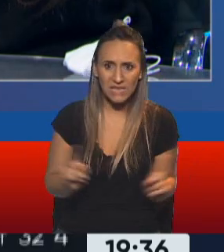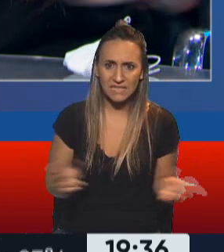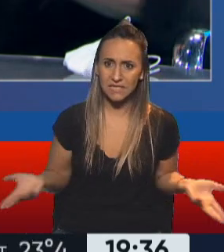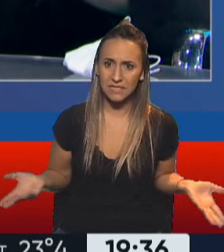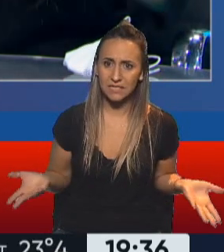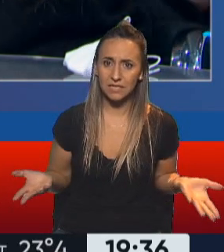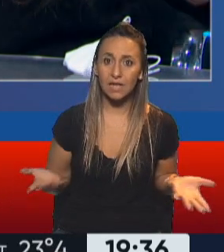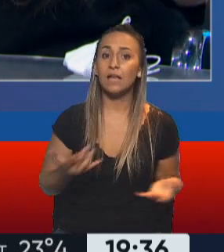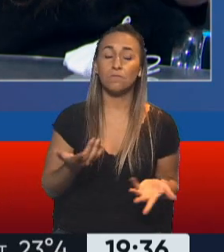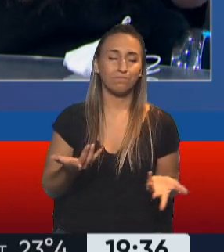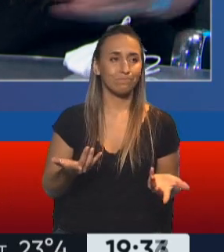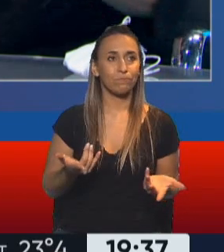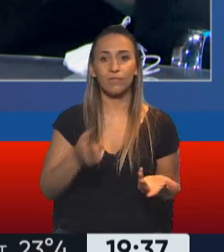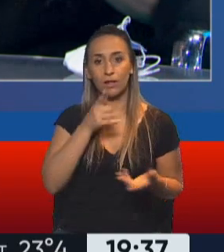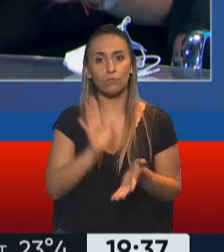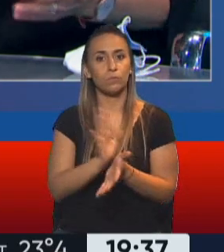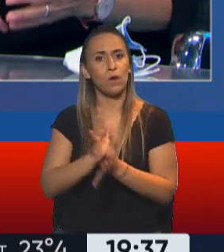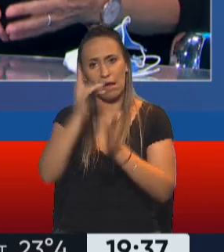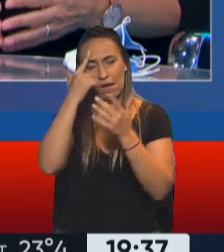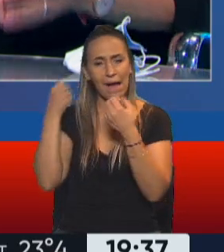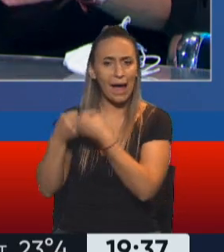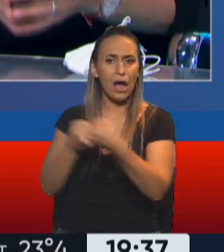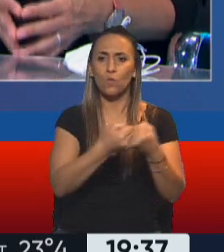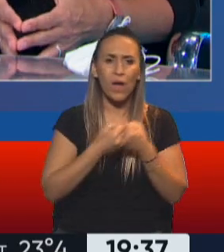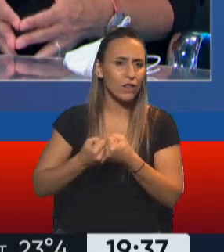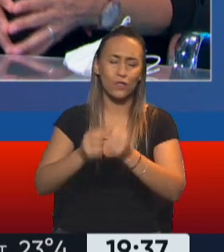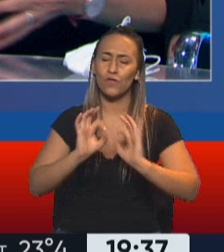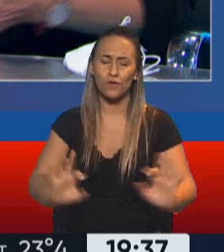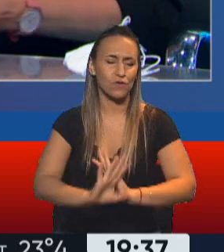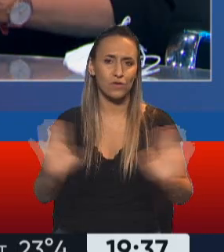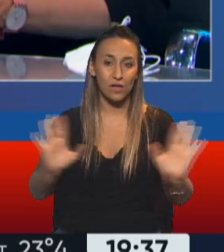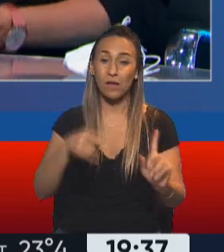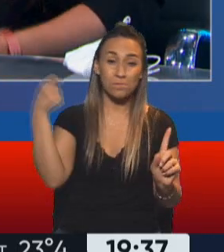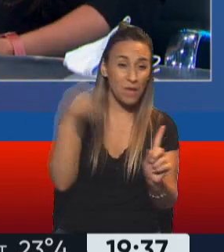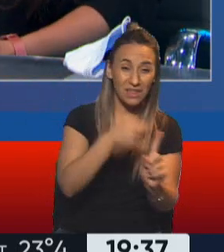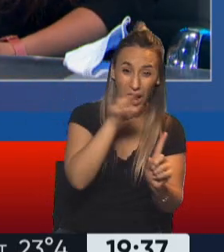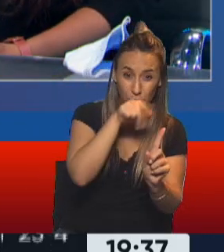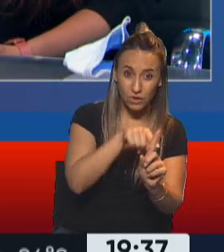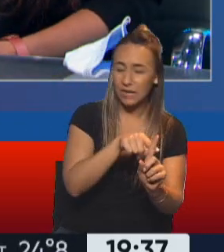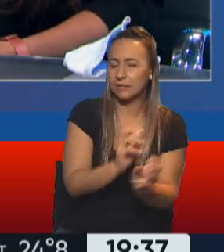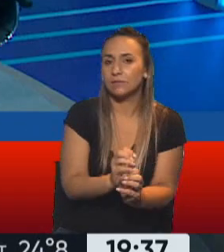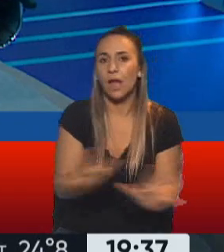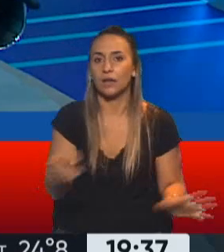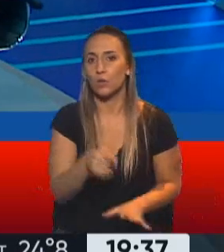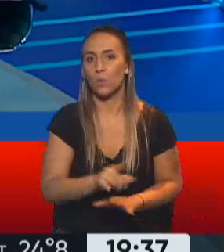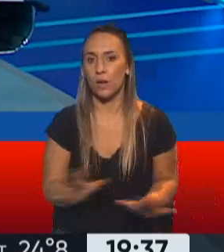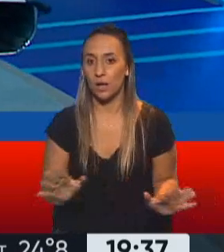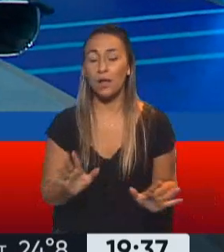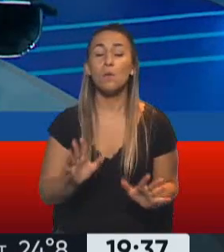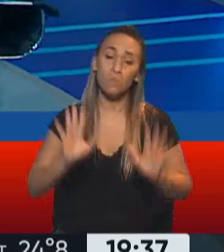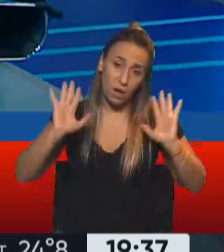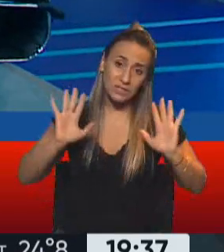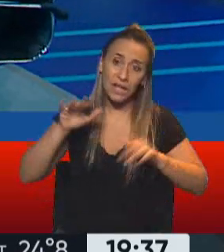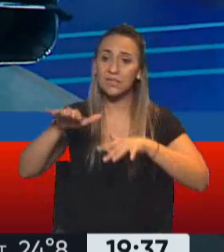consenso total de que el femicidio es una aberración. Ahora, quizás algunas violencias económicas